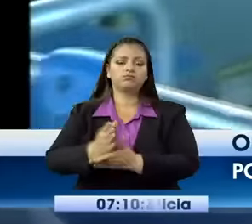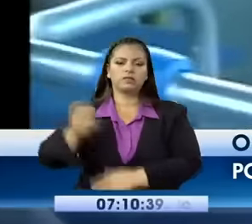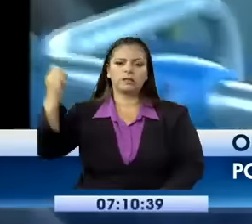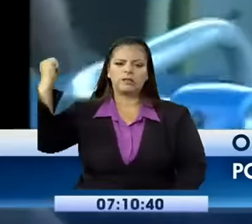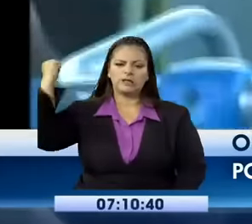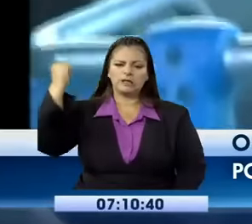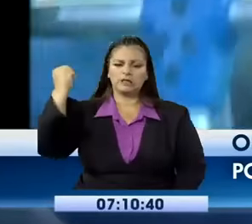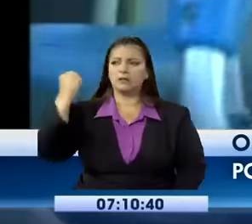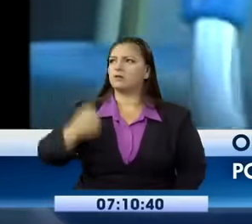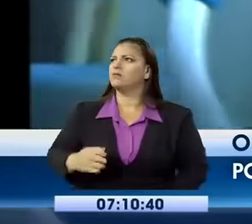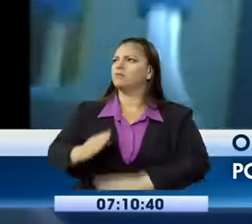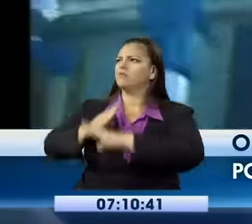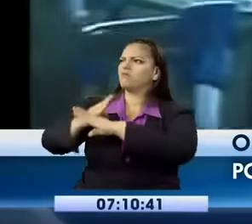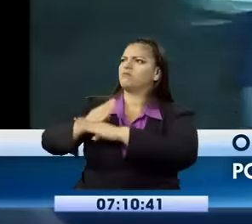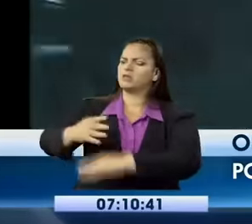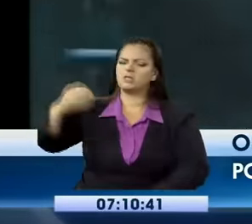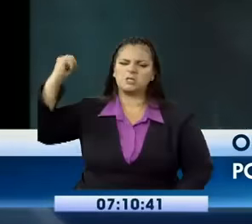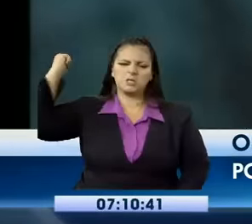carro